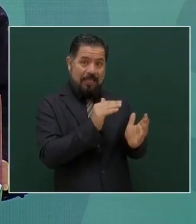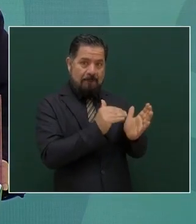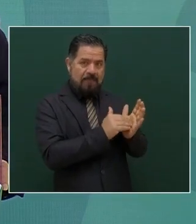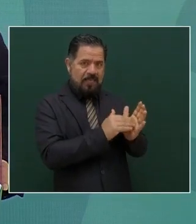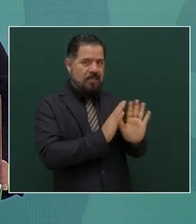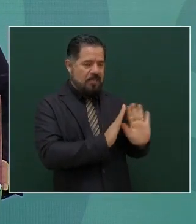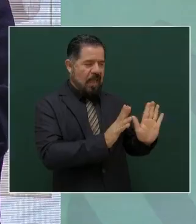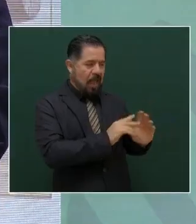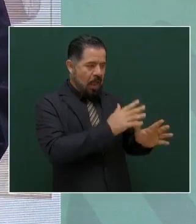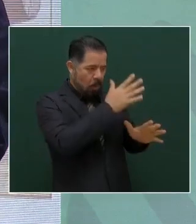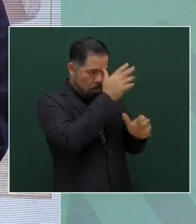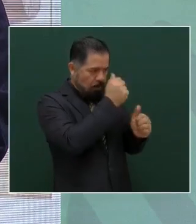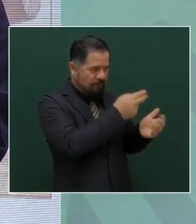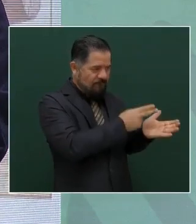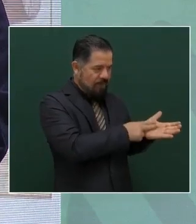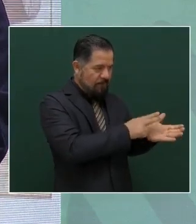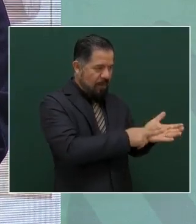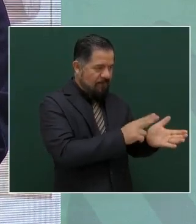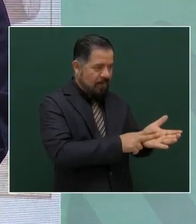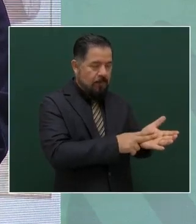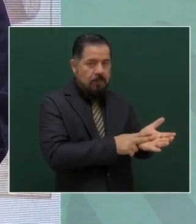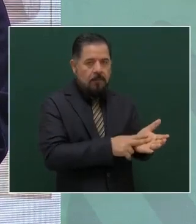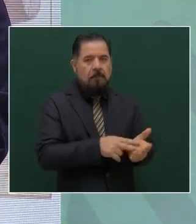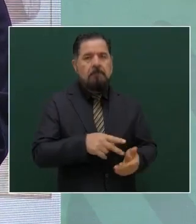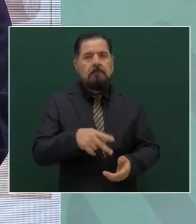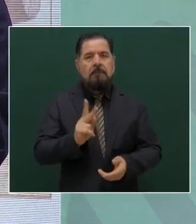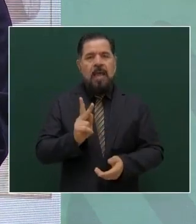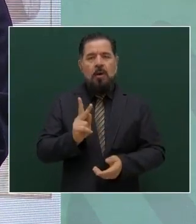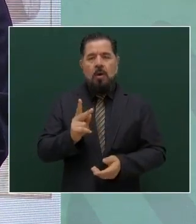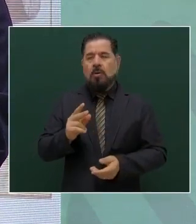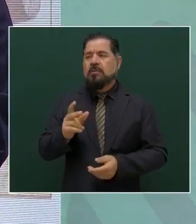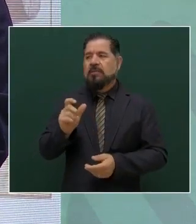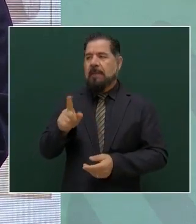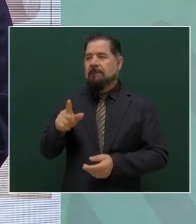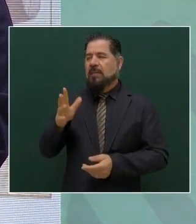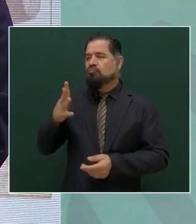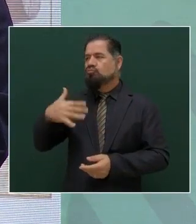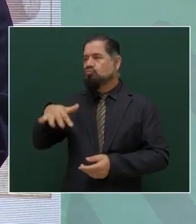buscando una opción para que